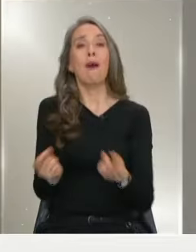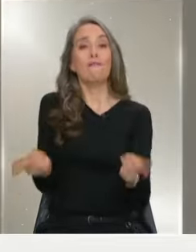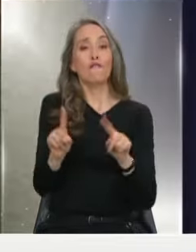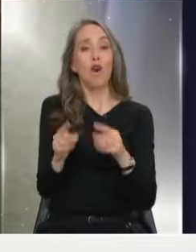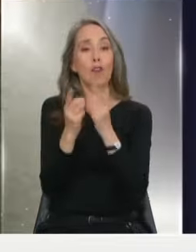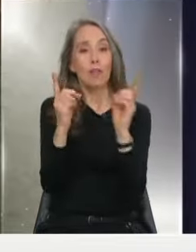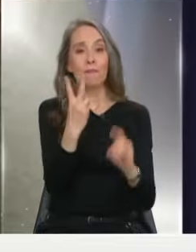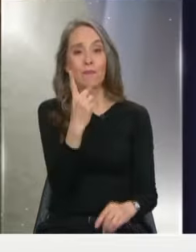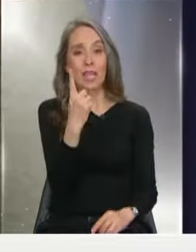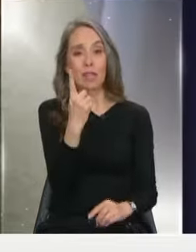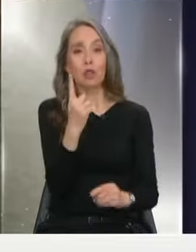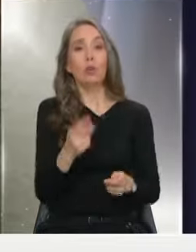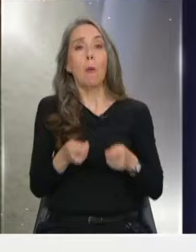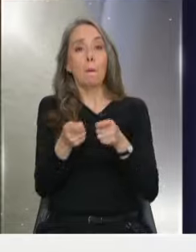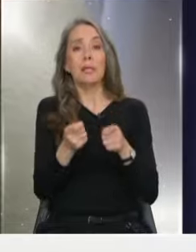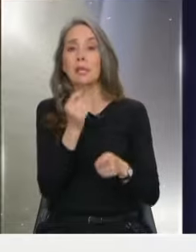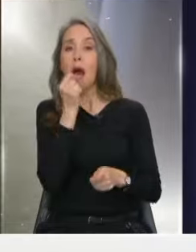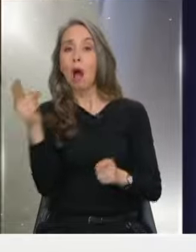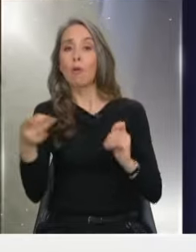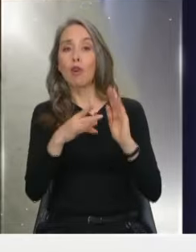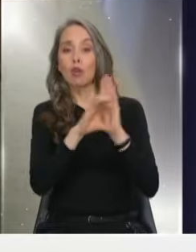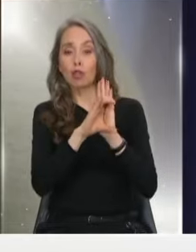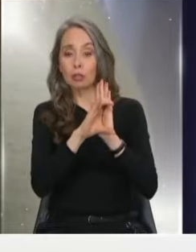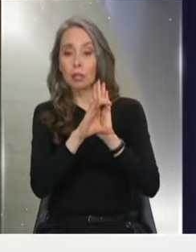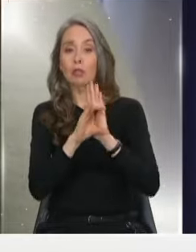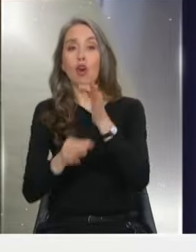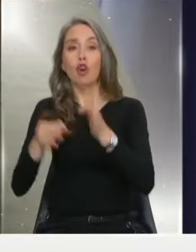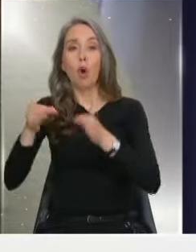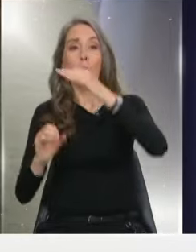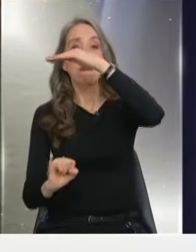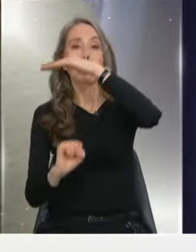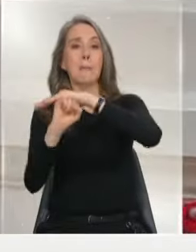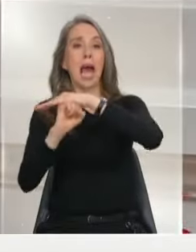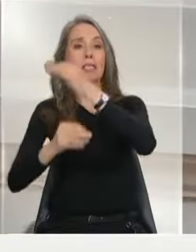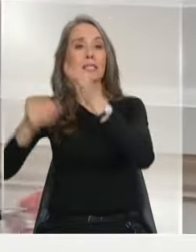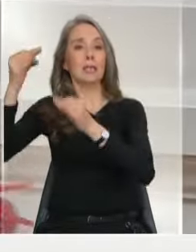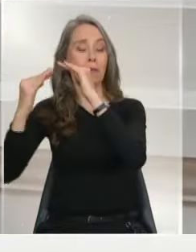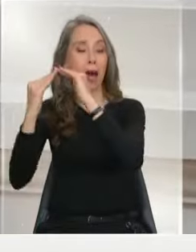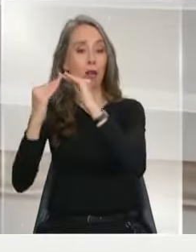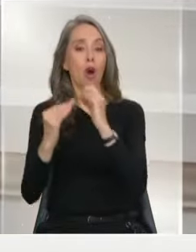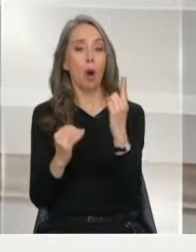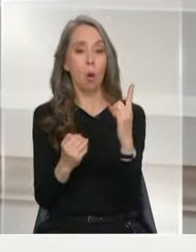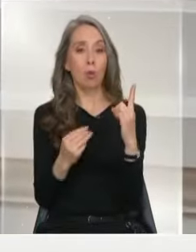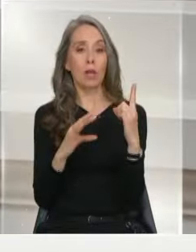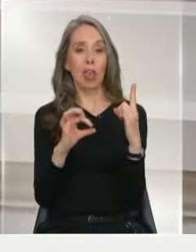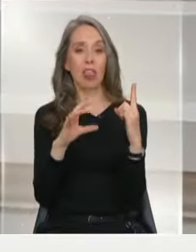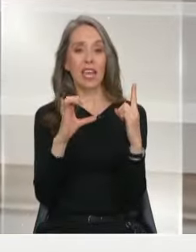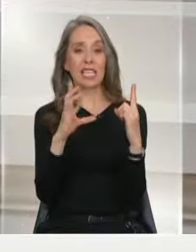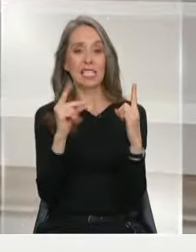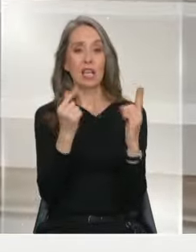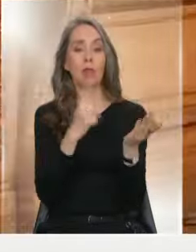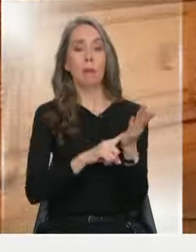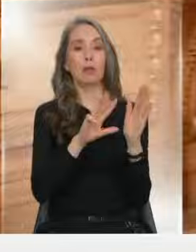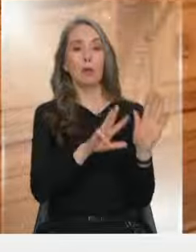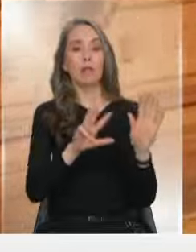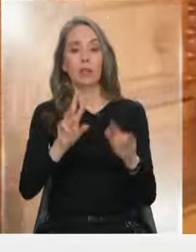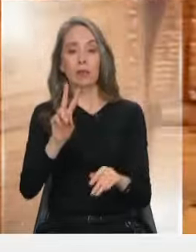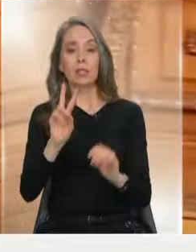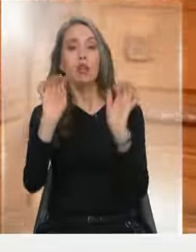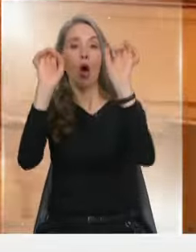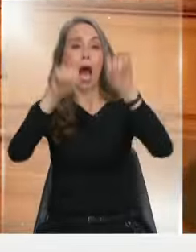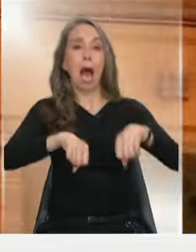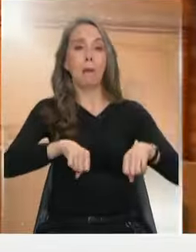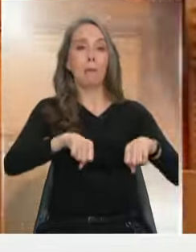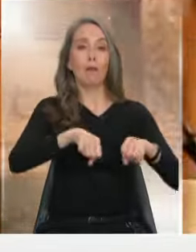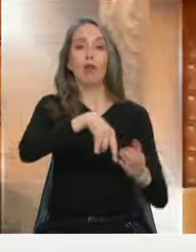21 libelos contra ministros del máximo tribunal se han presentado. Solo uno, el de Hernán Cereceda en 1992, fue